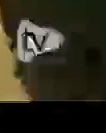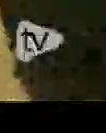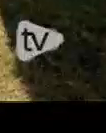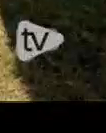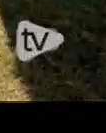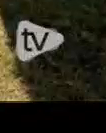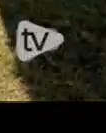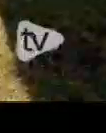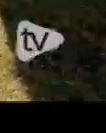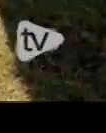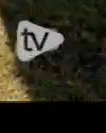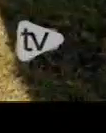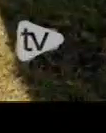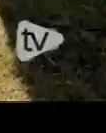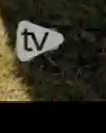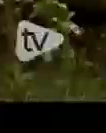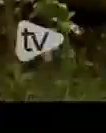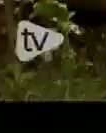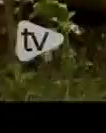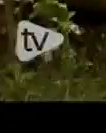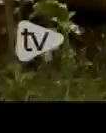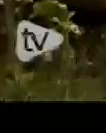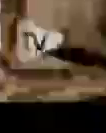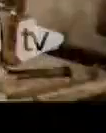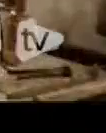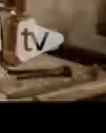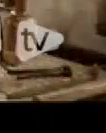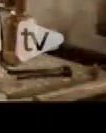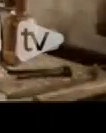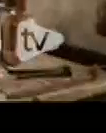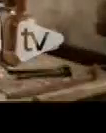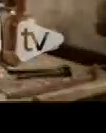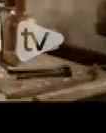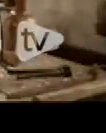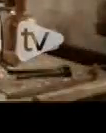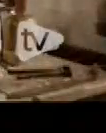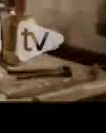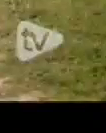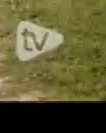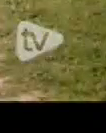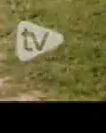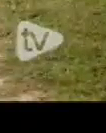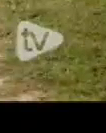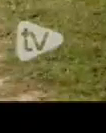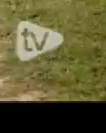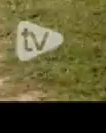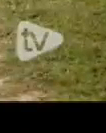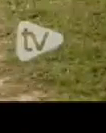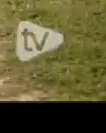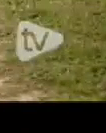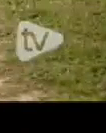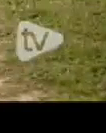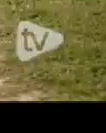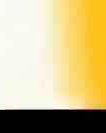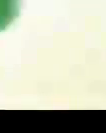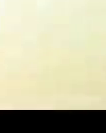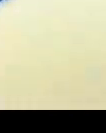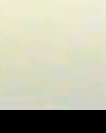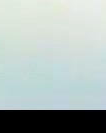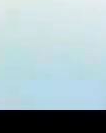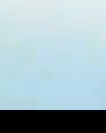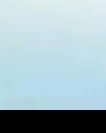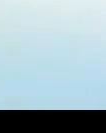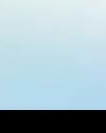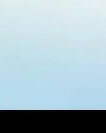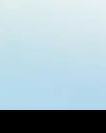ser. Yo soy un chico de verdad. Pinocho. Fin de semana de Cine Familiar. A las 12 horas, por Ecuador